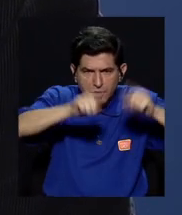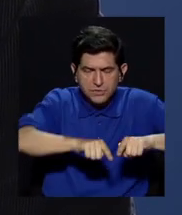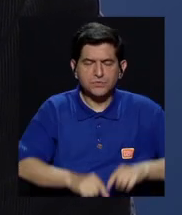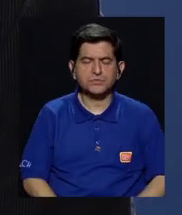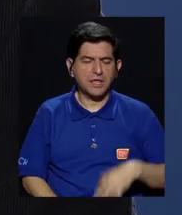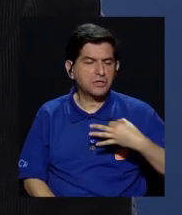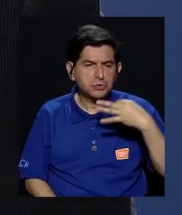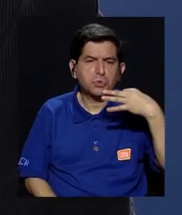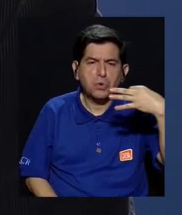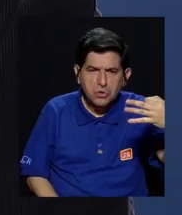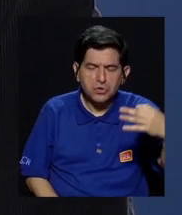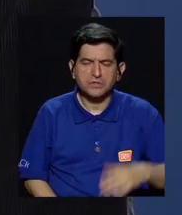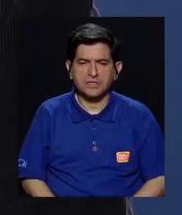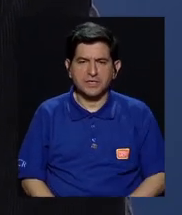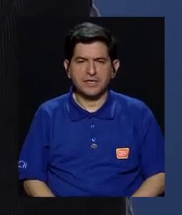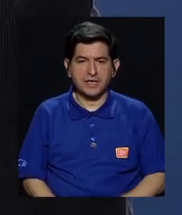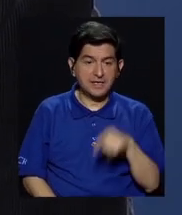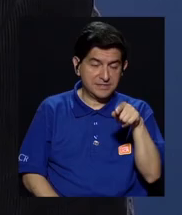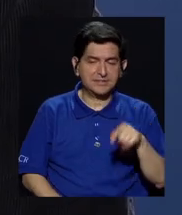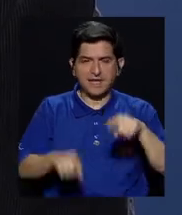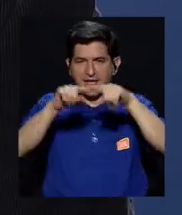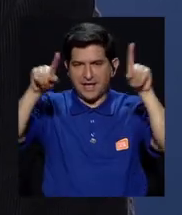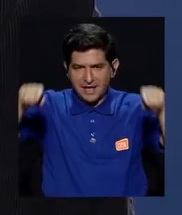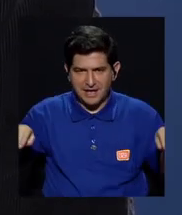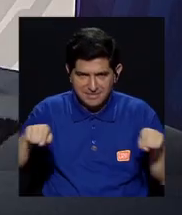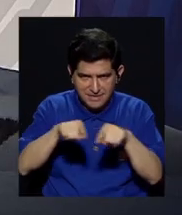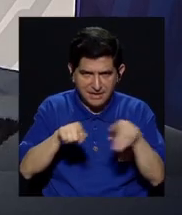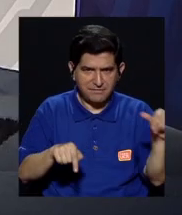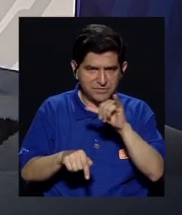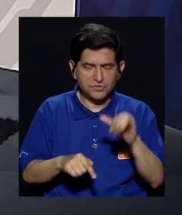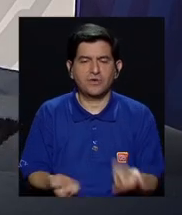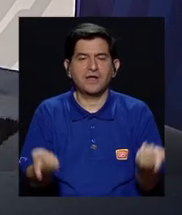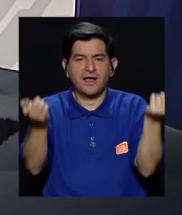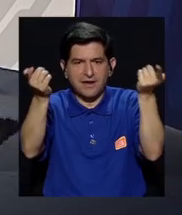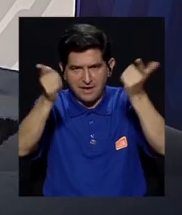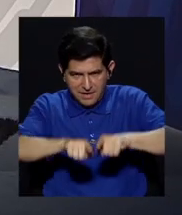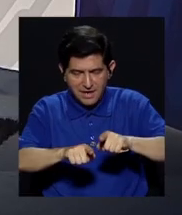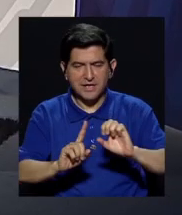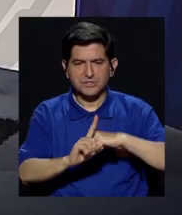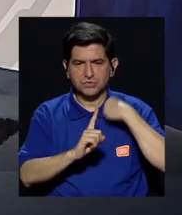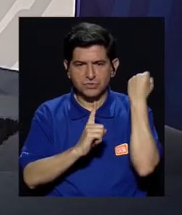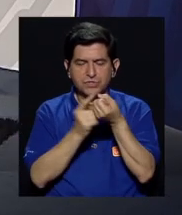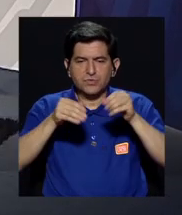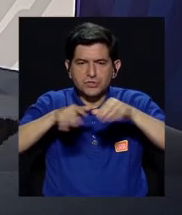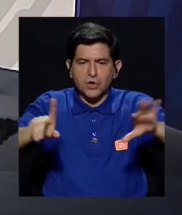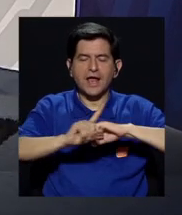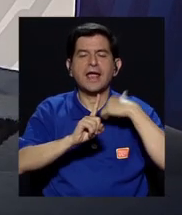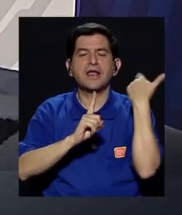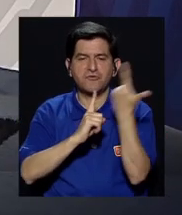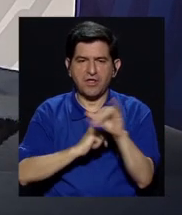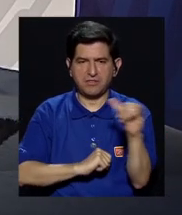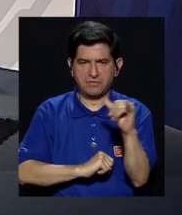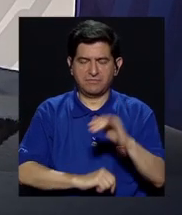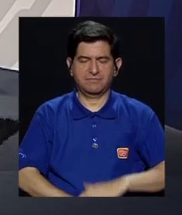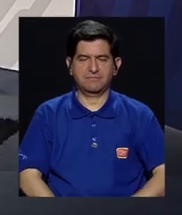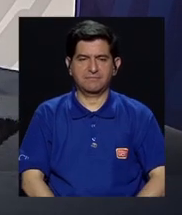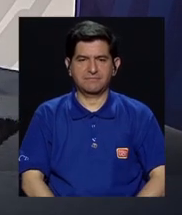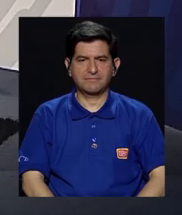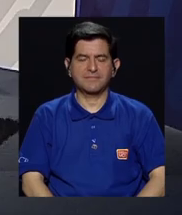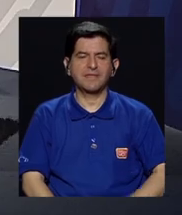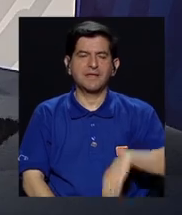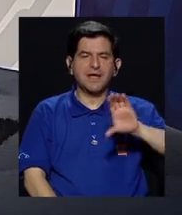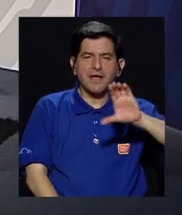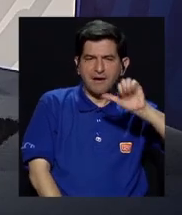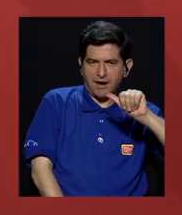solamente en la vida cotidiana de la pantalla en televisión sino también en este caso de lo que está pasando en las redes sociales inclusive y